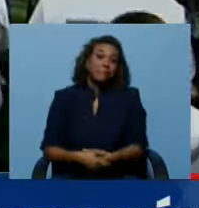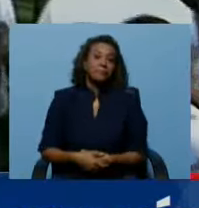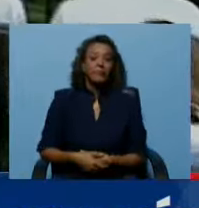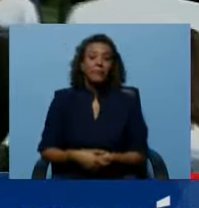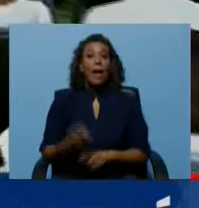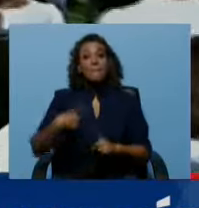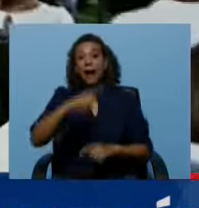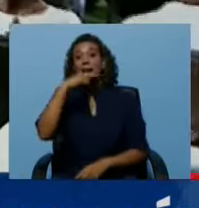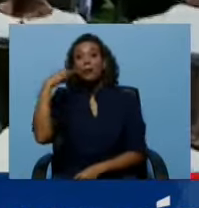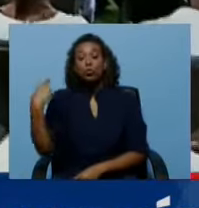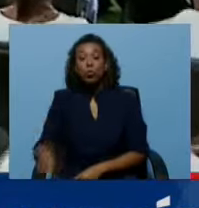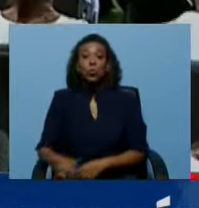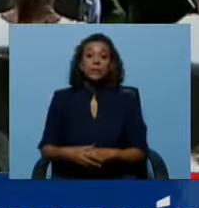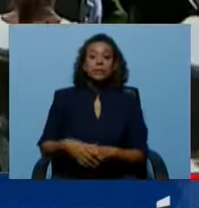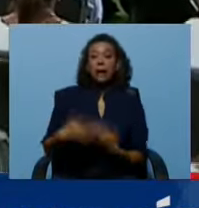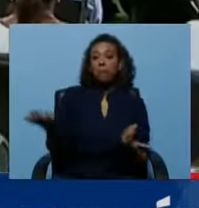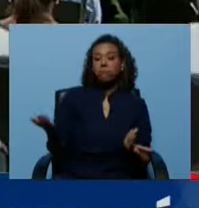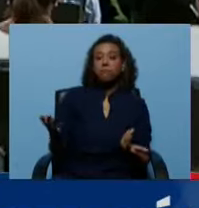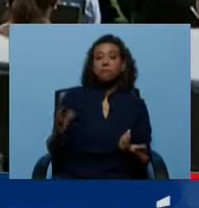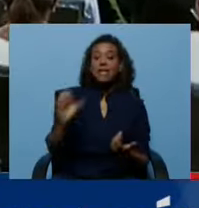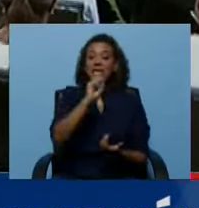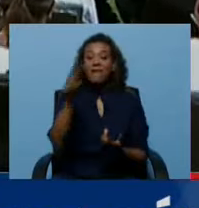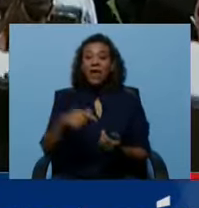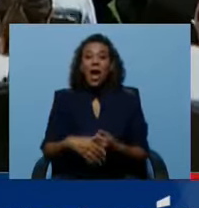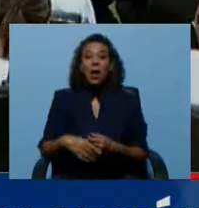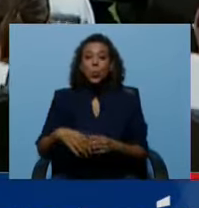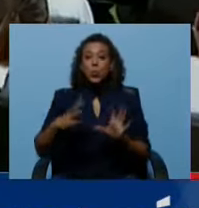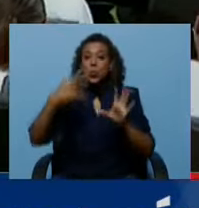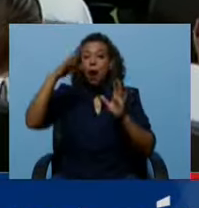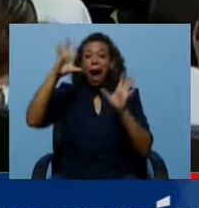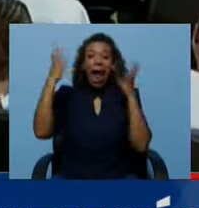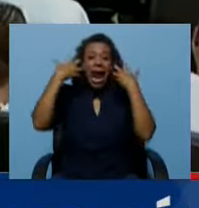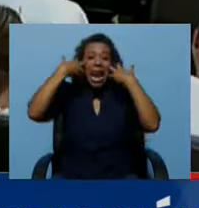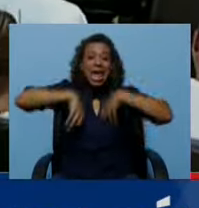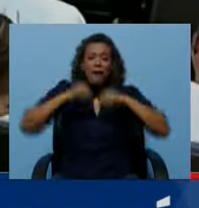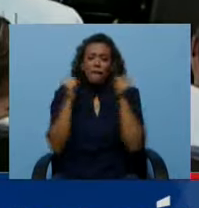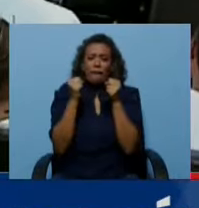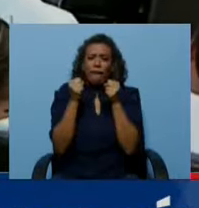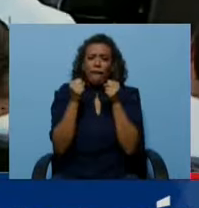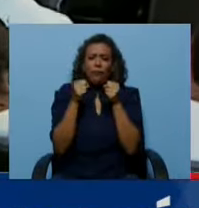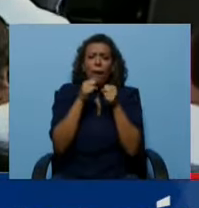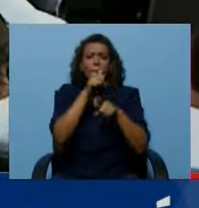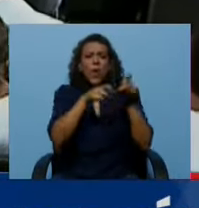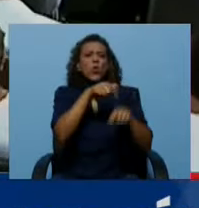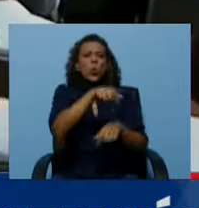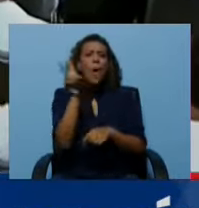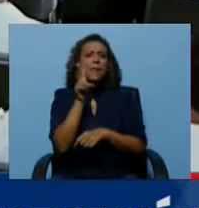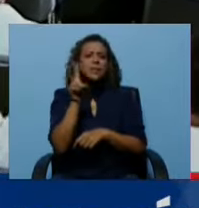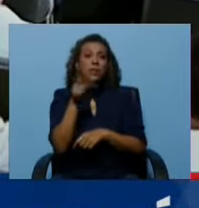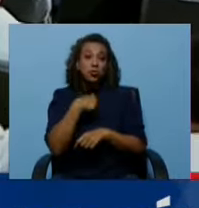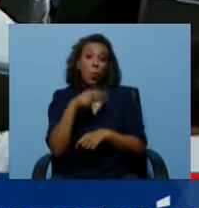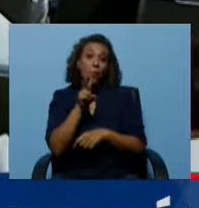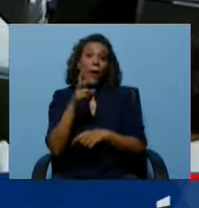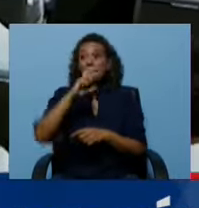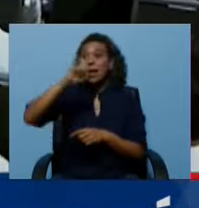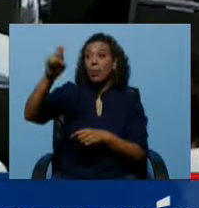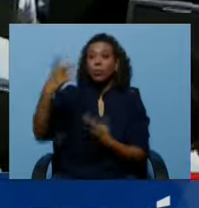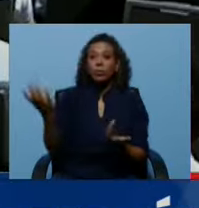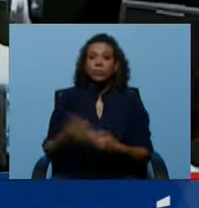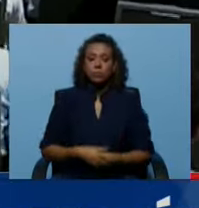Va a Rusia, por allá en Siberia, 40 grados bajo cero, temblando. ¿De dónde es Venezuela?